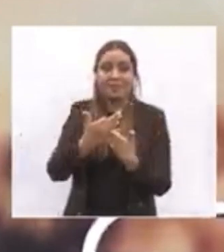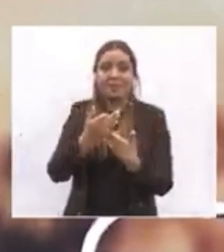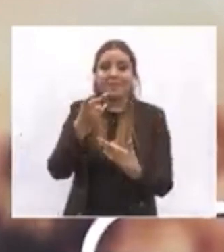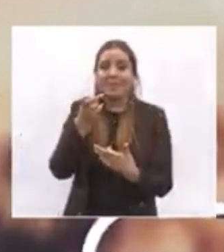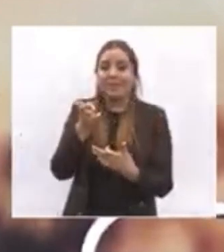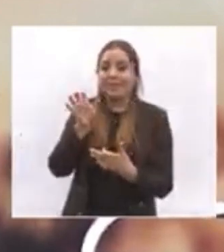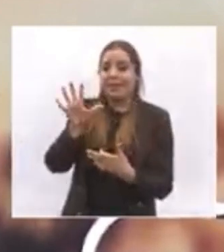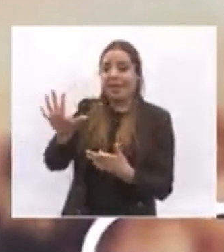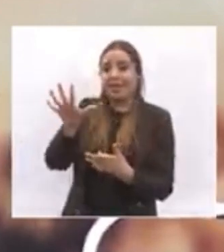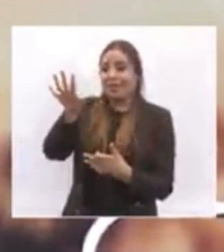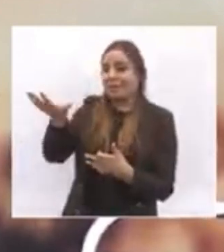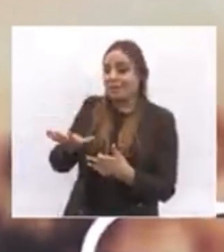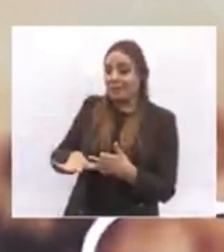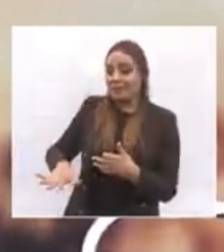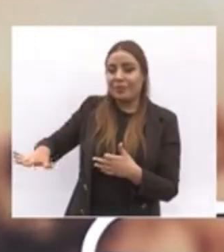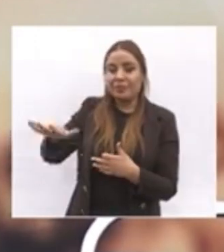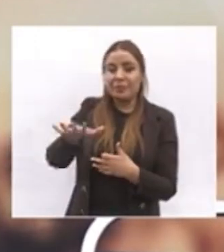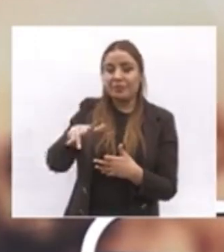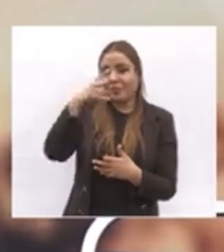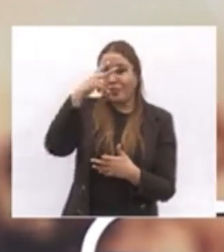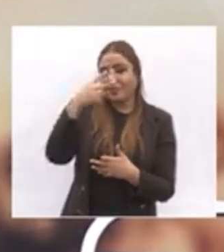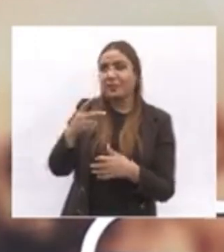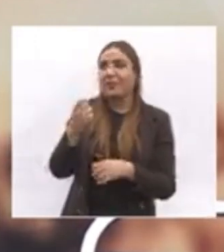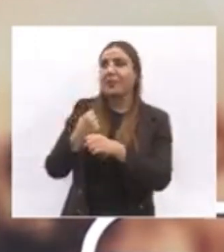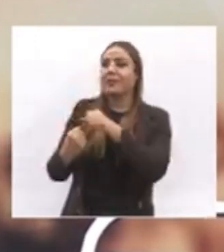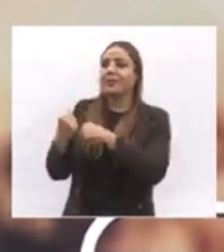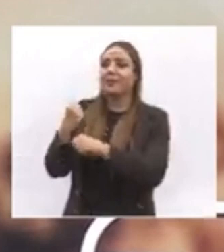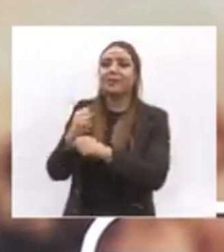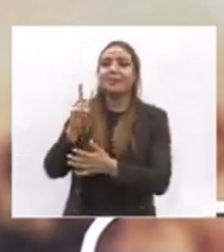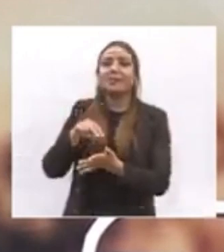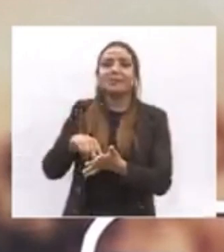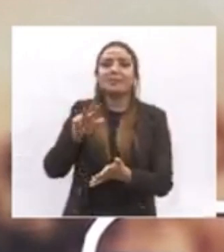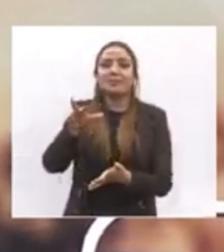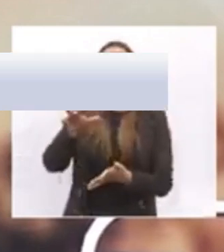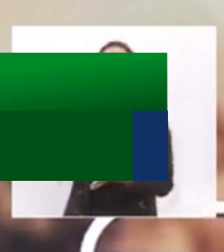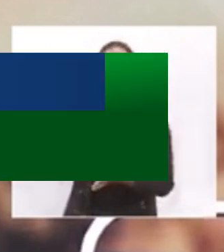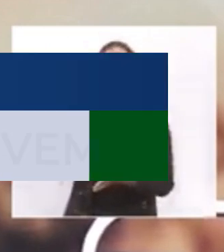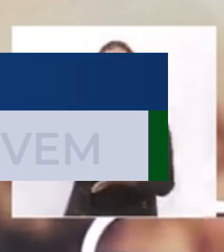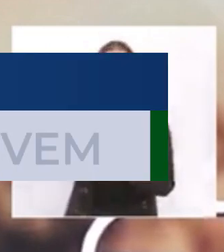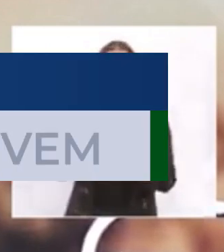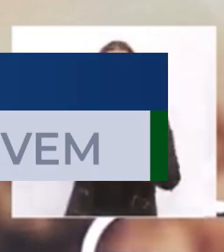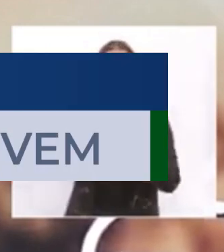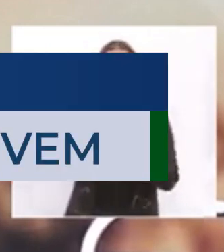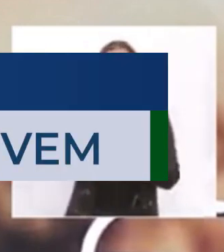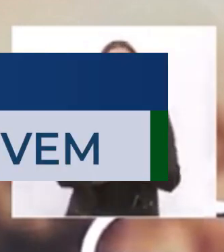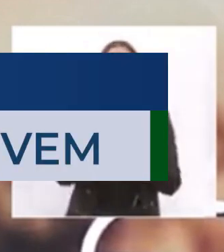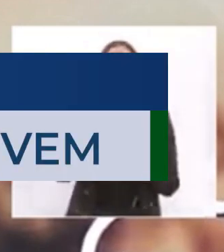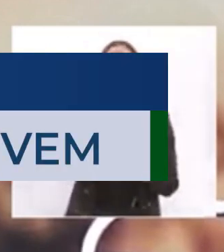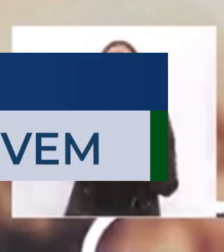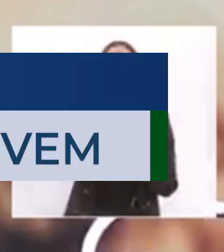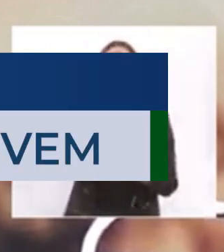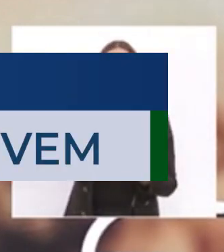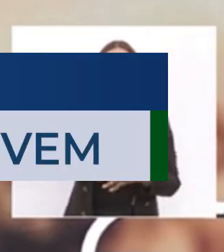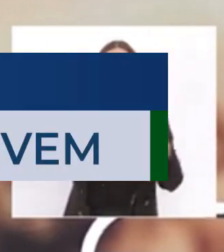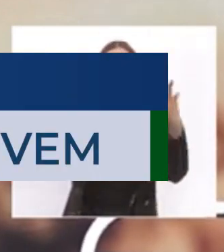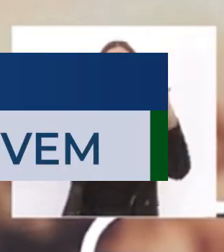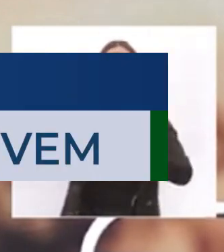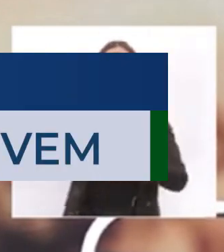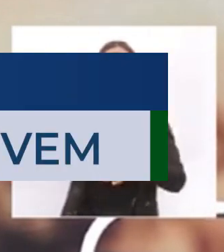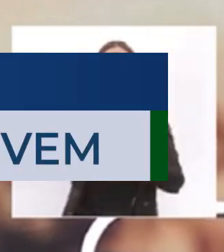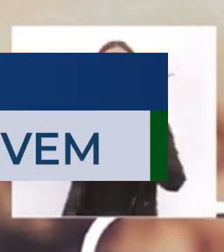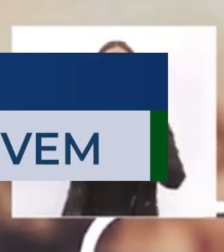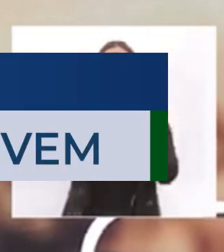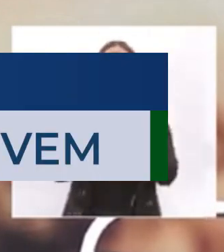el 2018 y este proyecto social es el que va a triunfar en